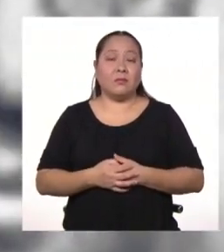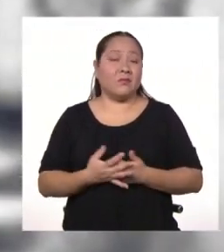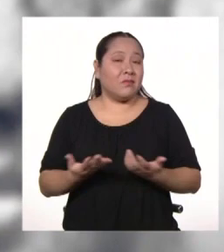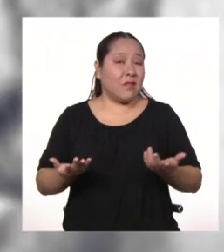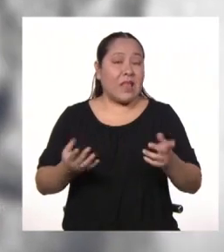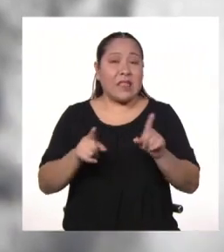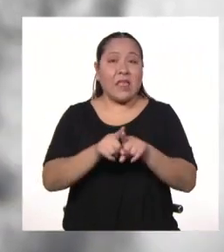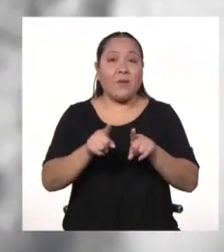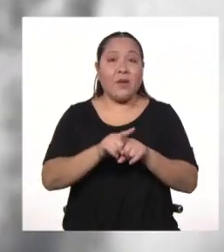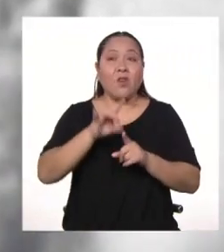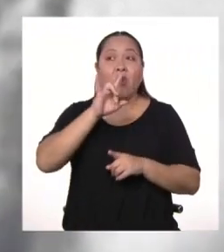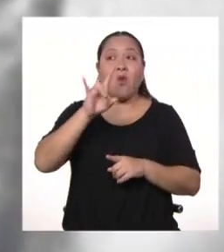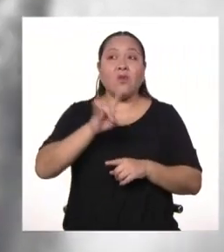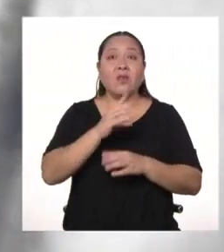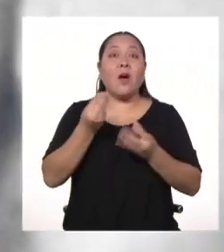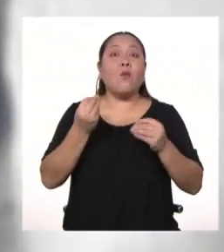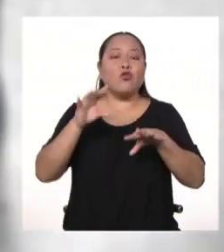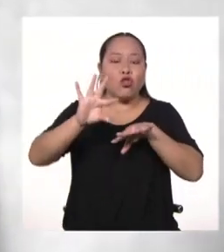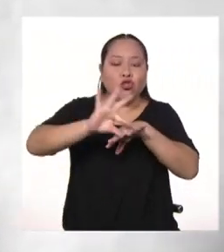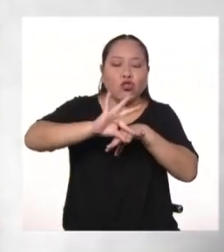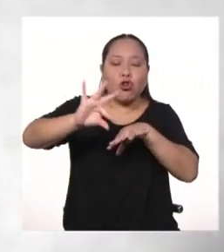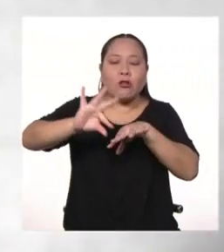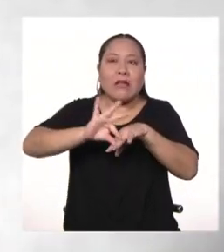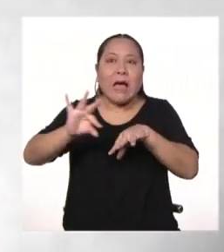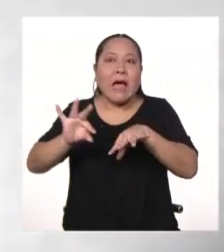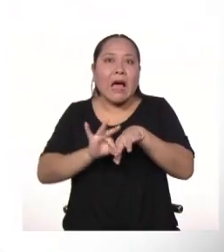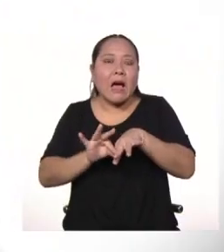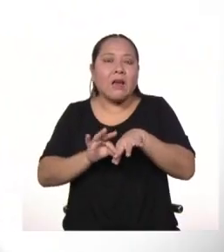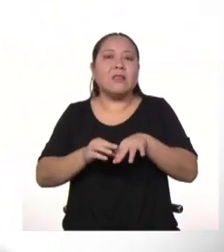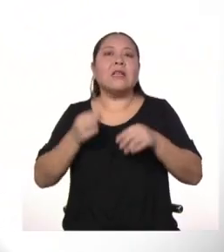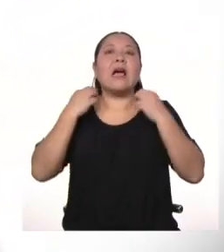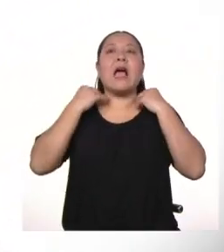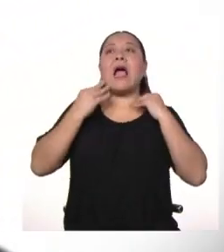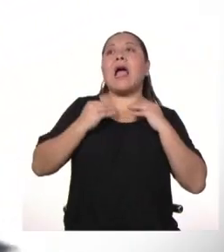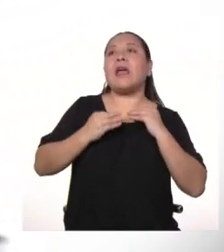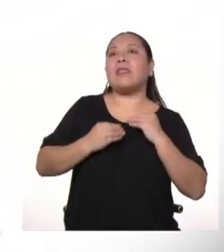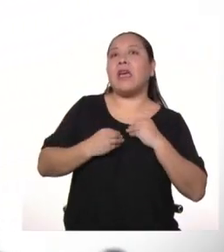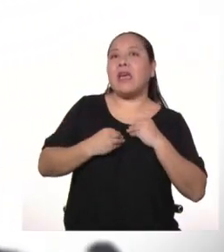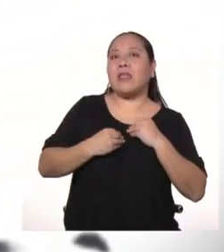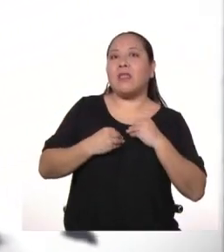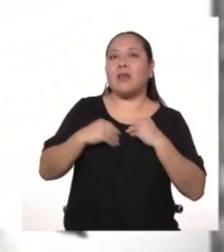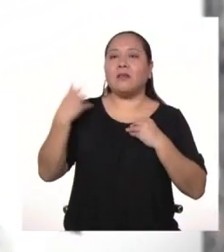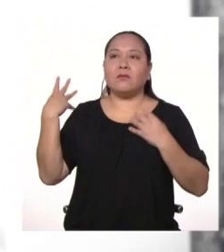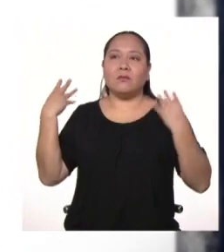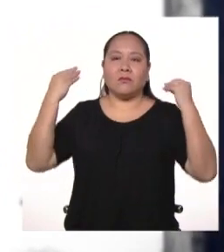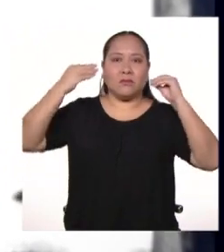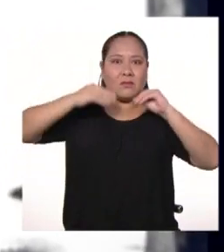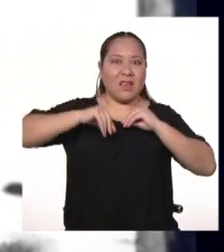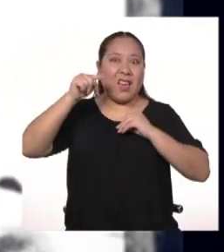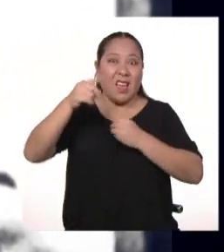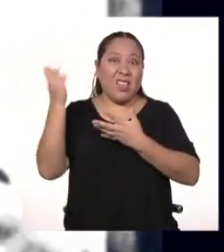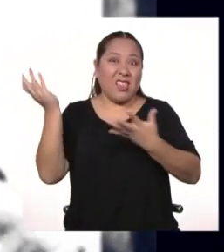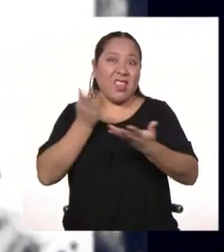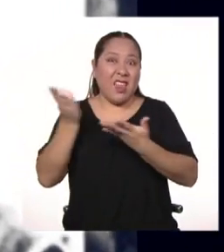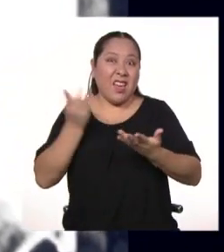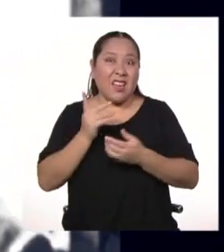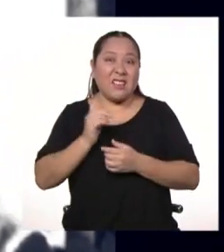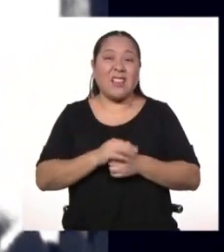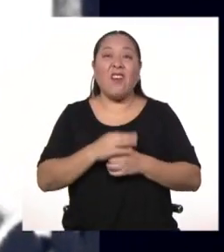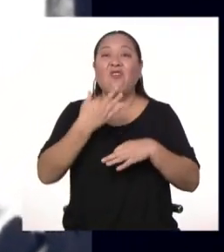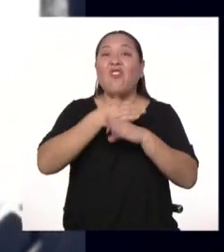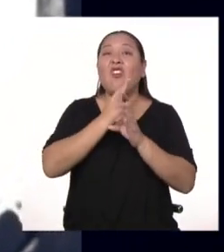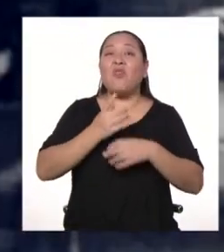Además, usaba muchas sortijas, cadenas, dijes. Él es justamente quien trae esta moda cuando vuelve de